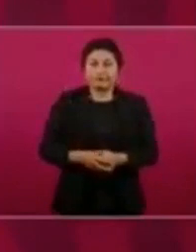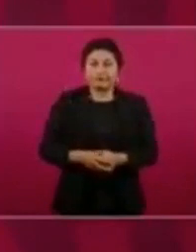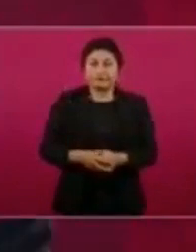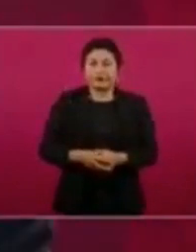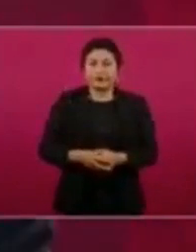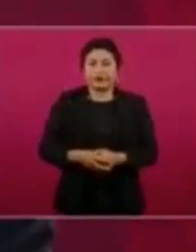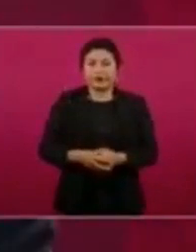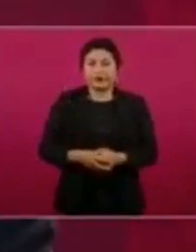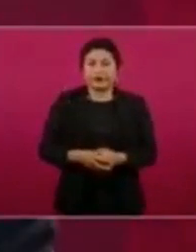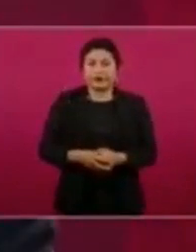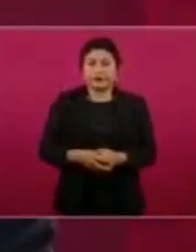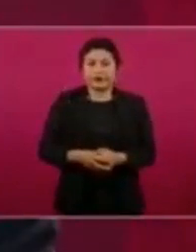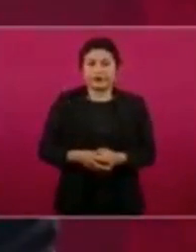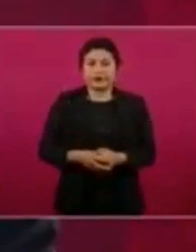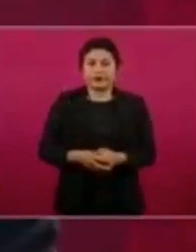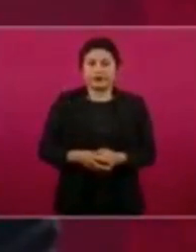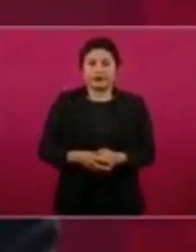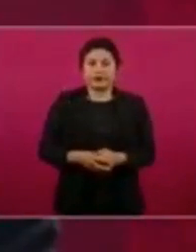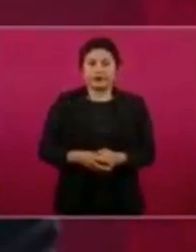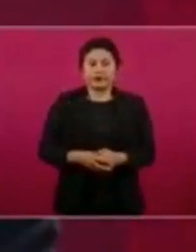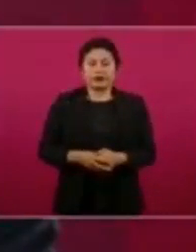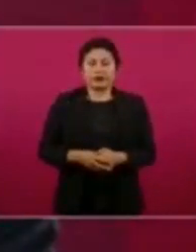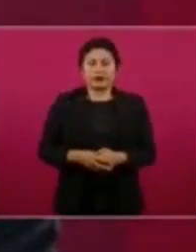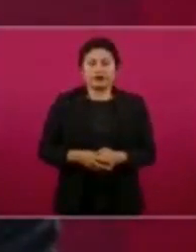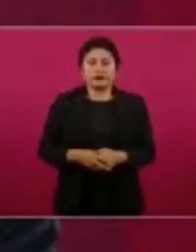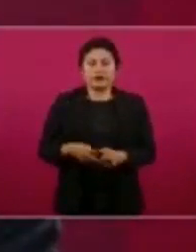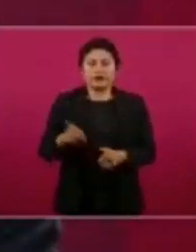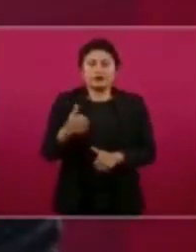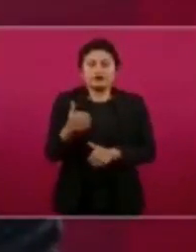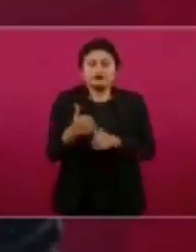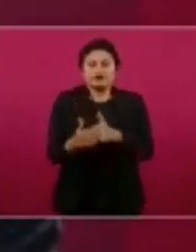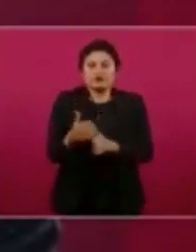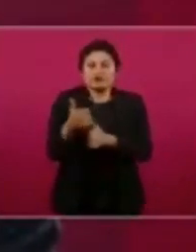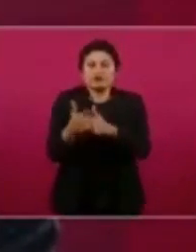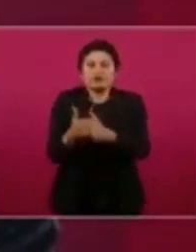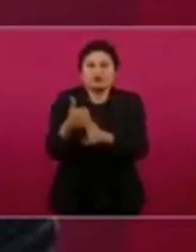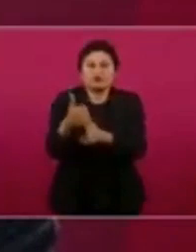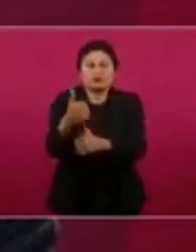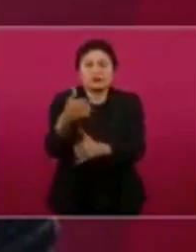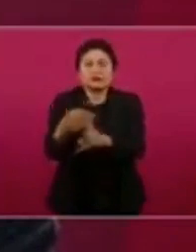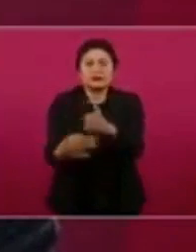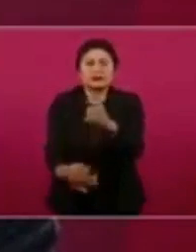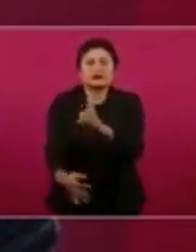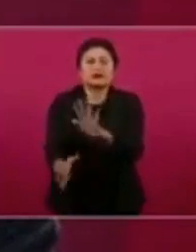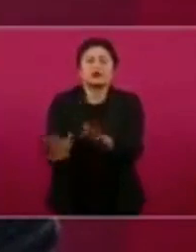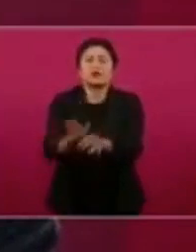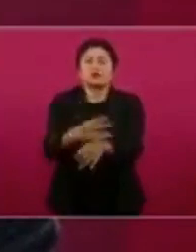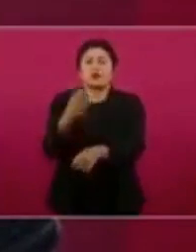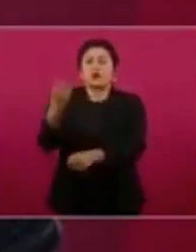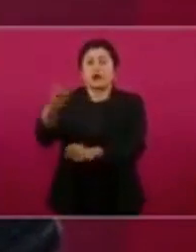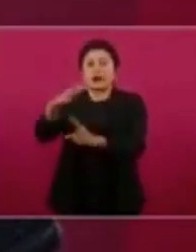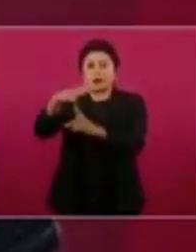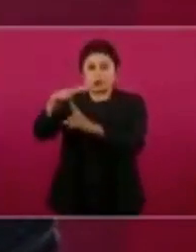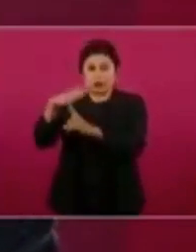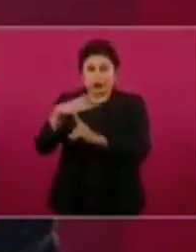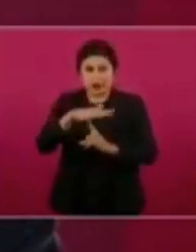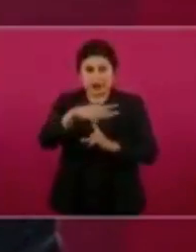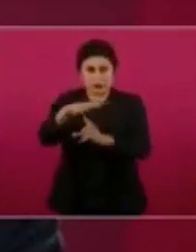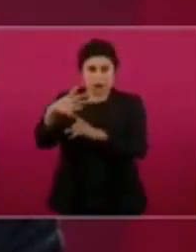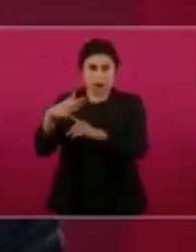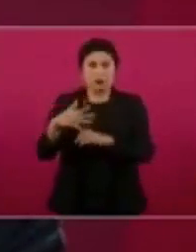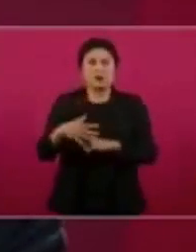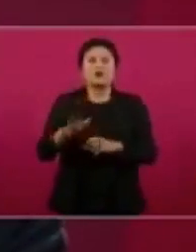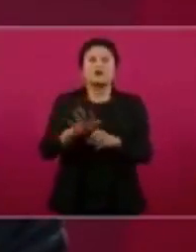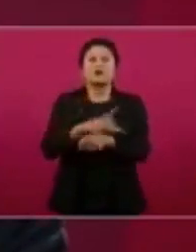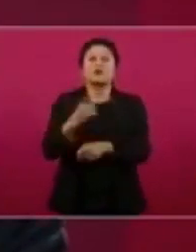Está en la final, por eso fue lo del helicóptero, porque estaba iniciando el